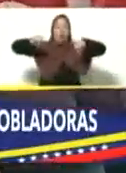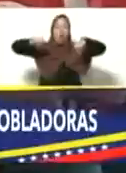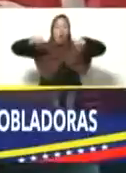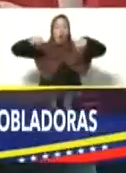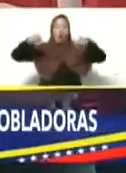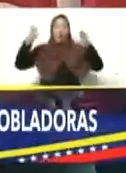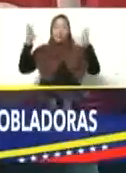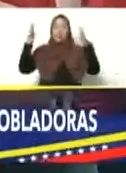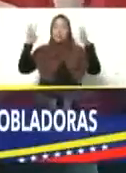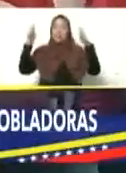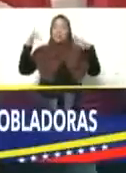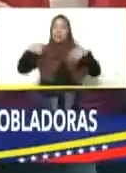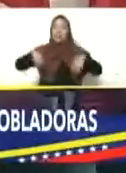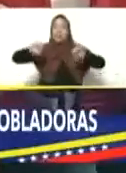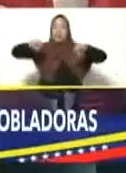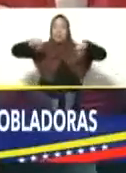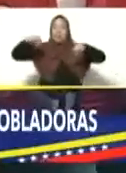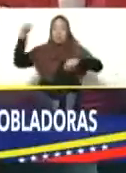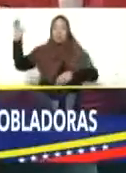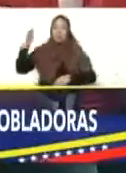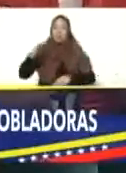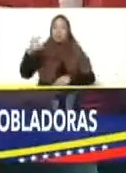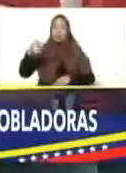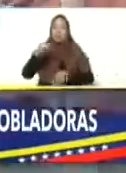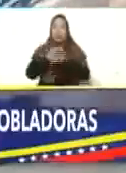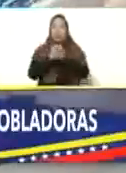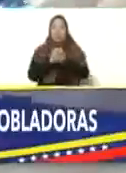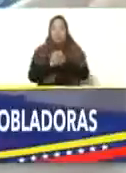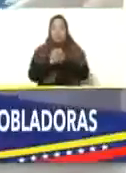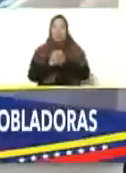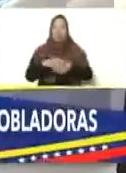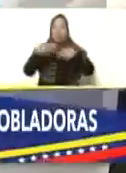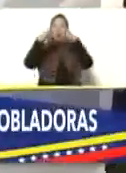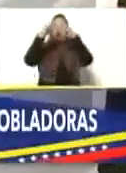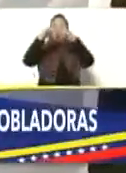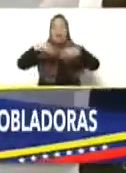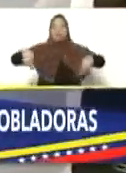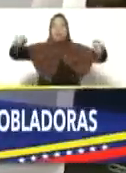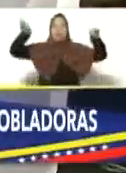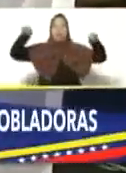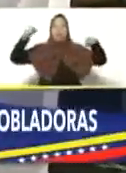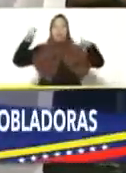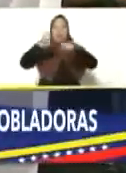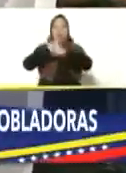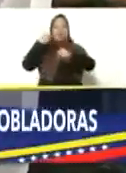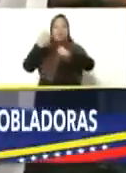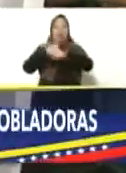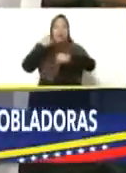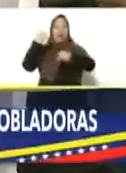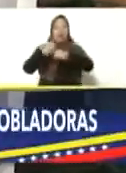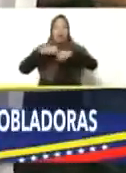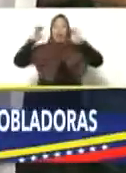y motorizada a los campamentos de pioneros fuerza activa